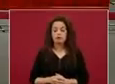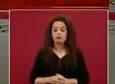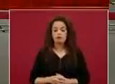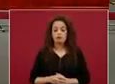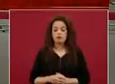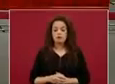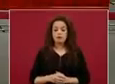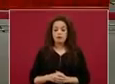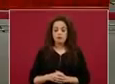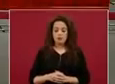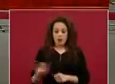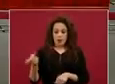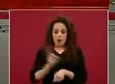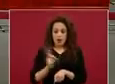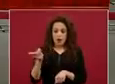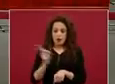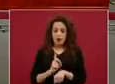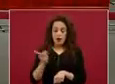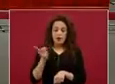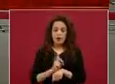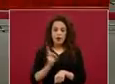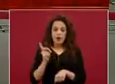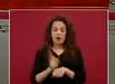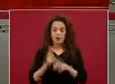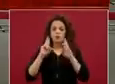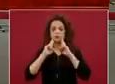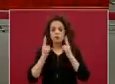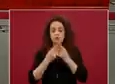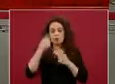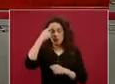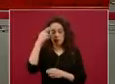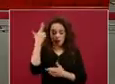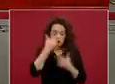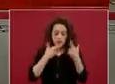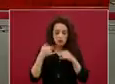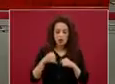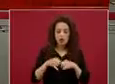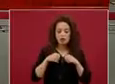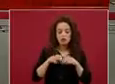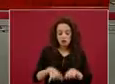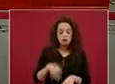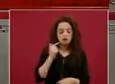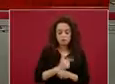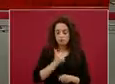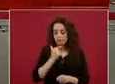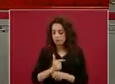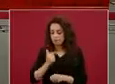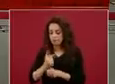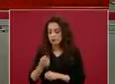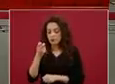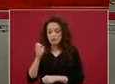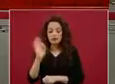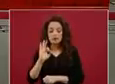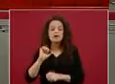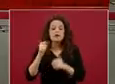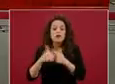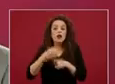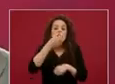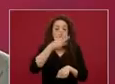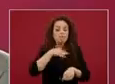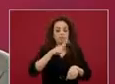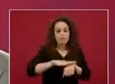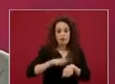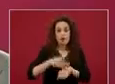nuestras sesiones diarias de análisis de información y vamos identificando estas señales, pero no podemos anticipar